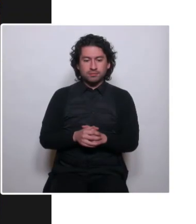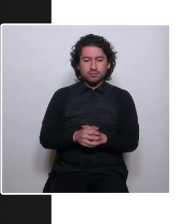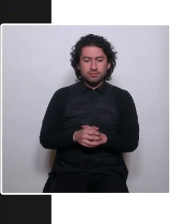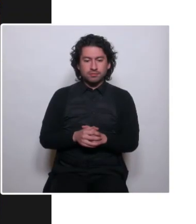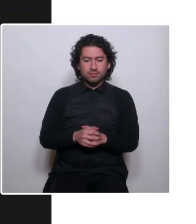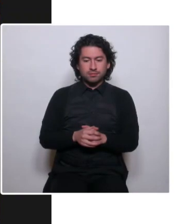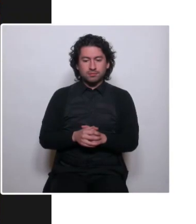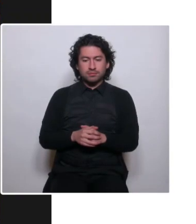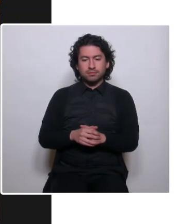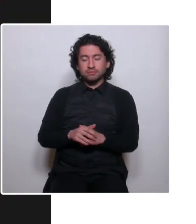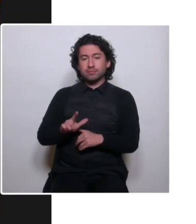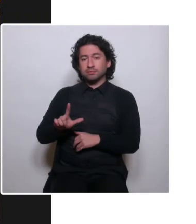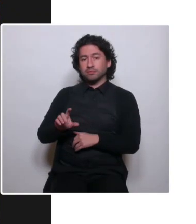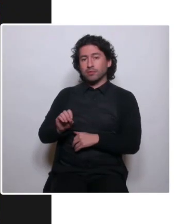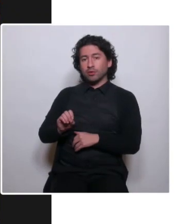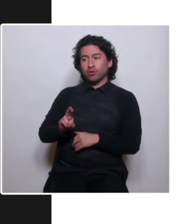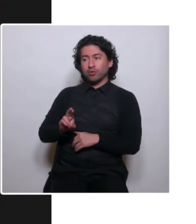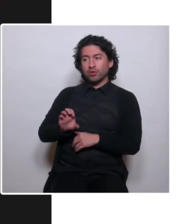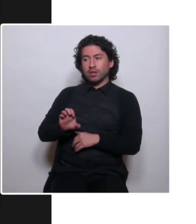Convencional Loreto Vidal.